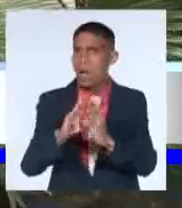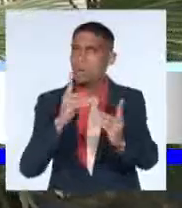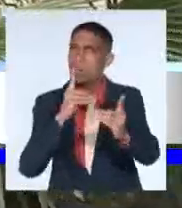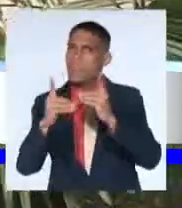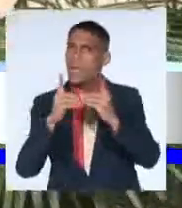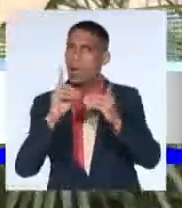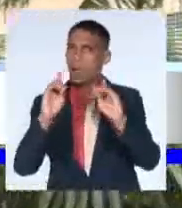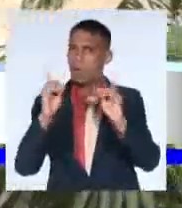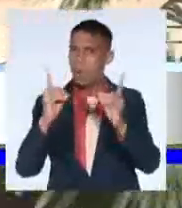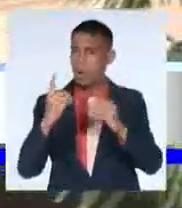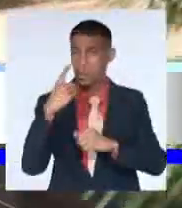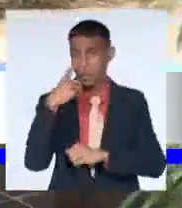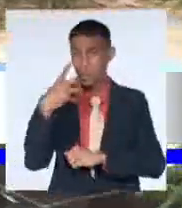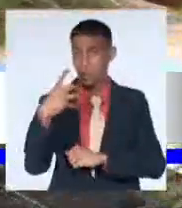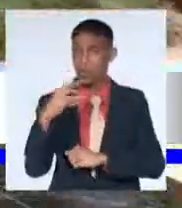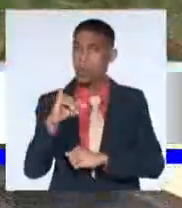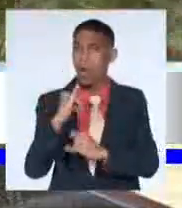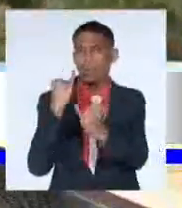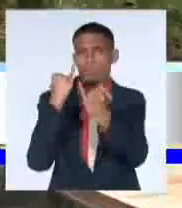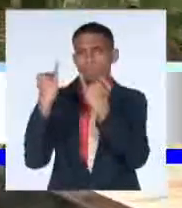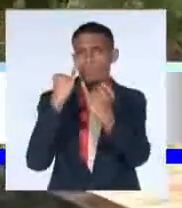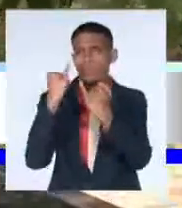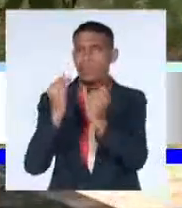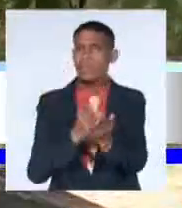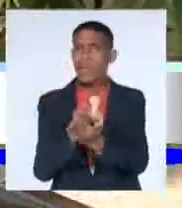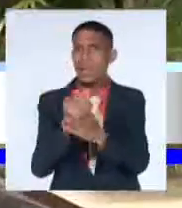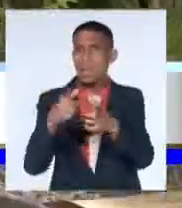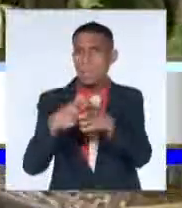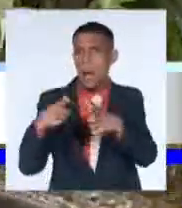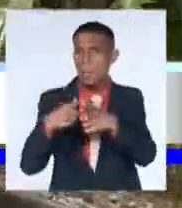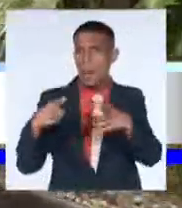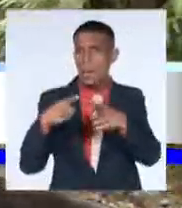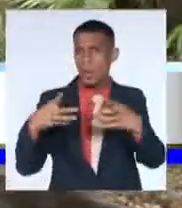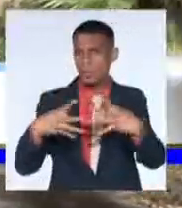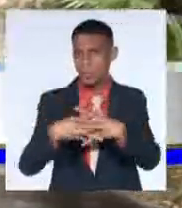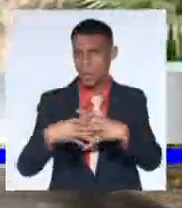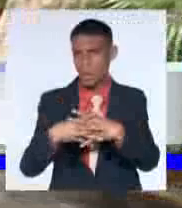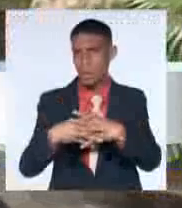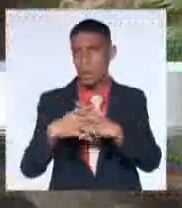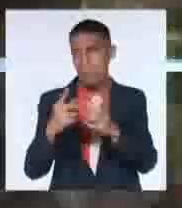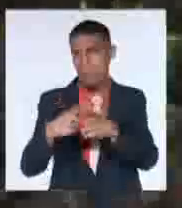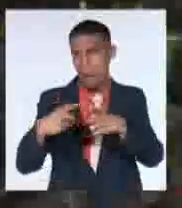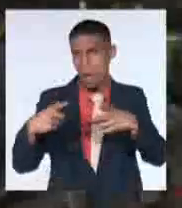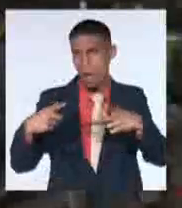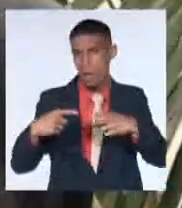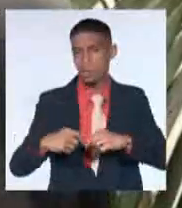alto nivel y el interés de ampliar los nexos económicos y comerciales.